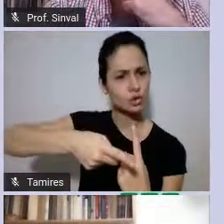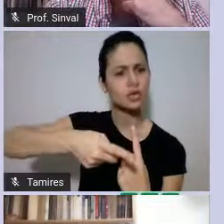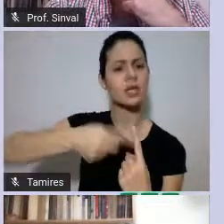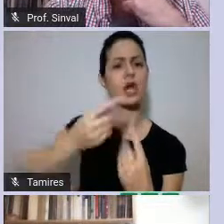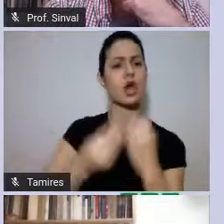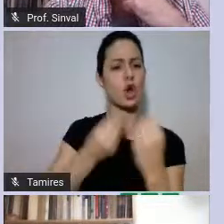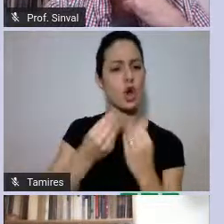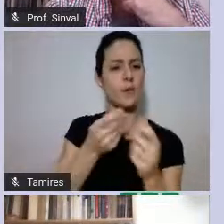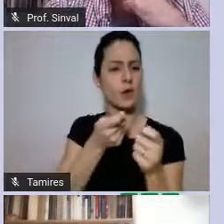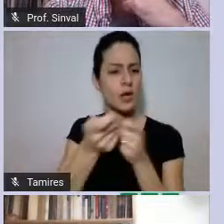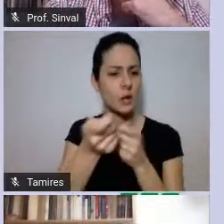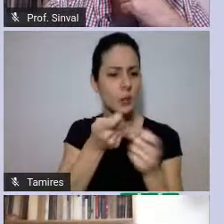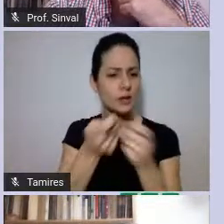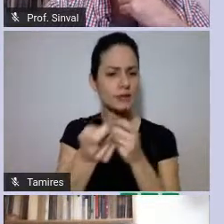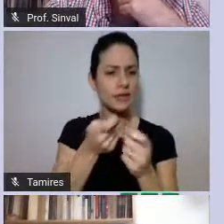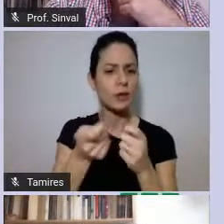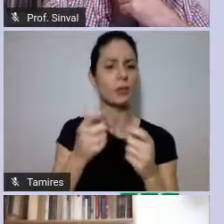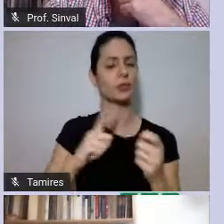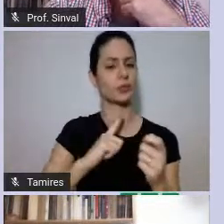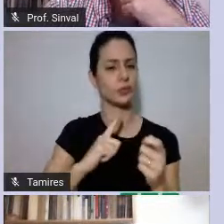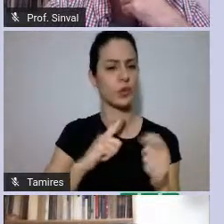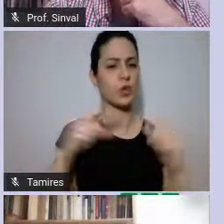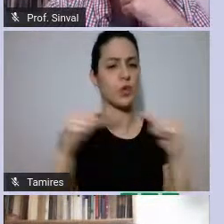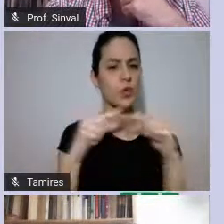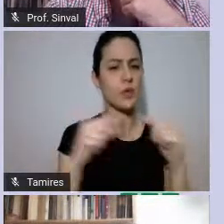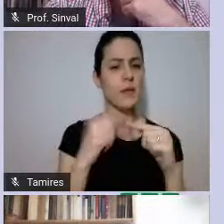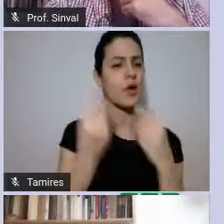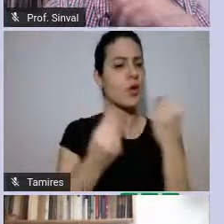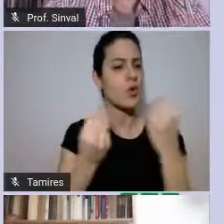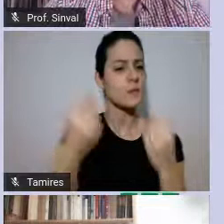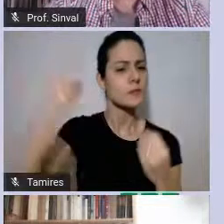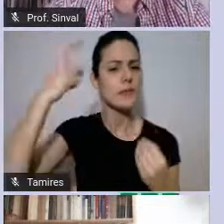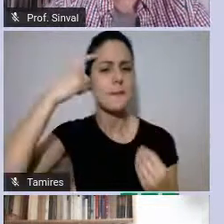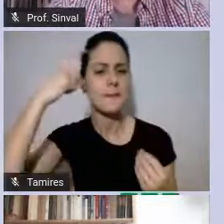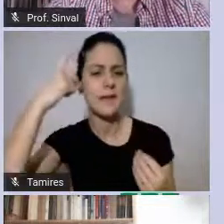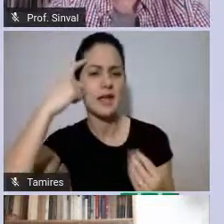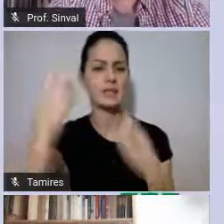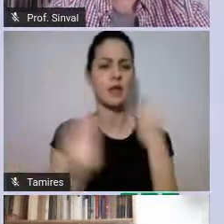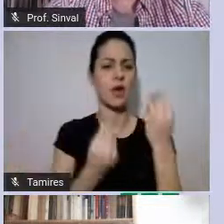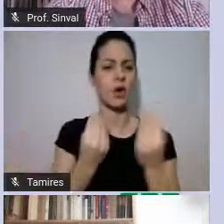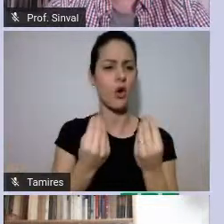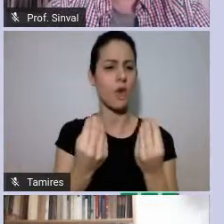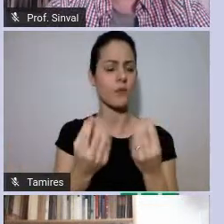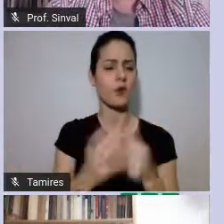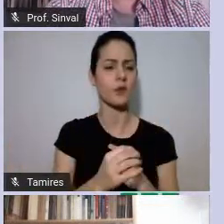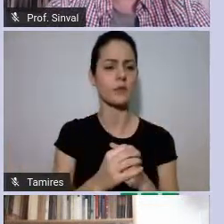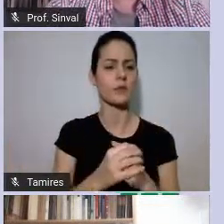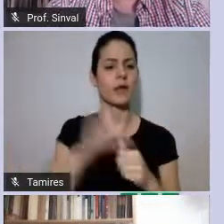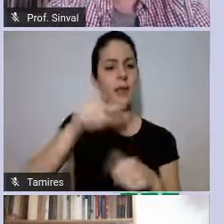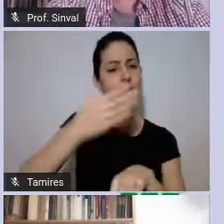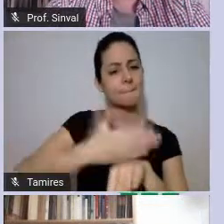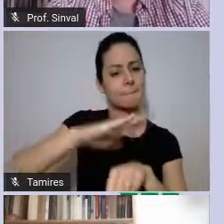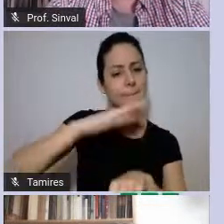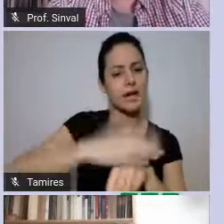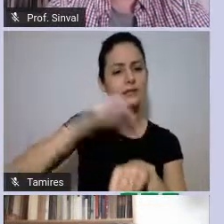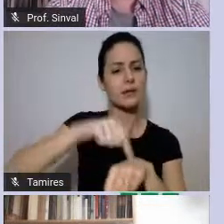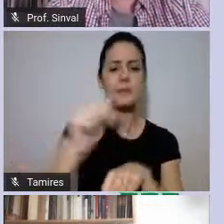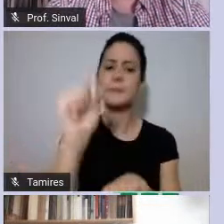de regulación que tiene que ver con cómo se piensan, cómo se consideran las prácticas sobre la